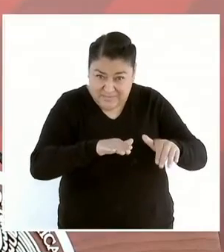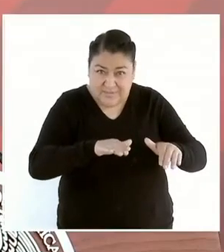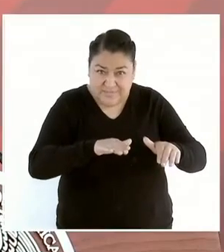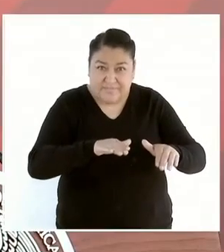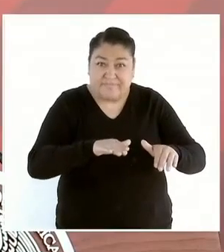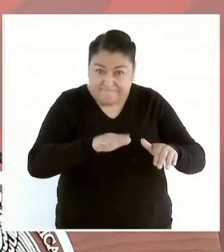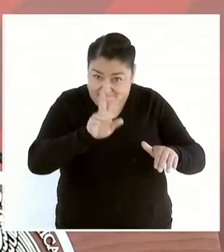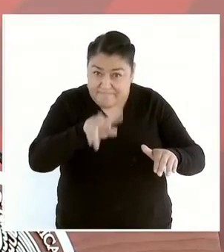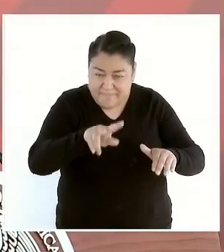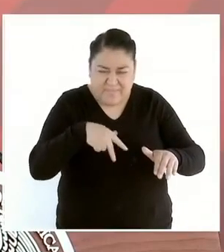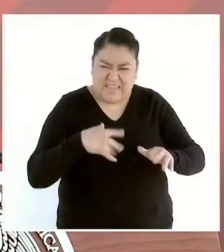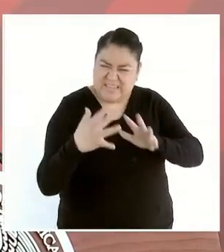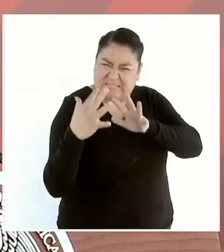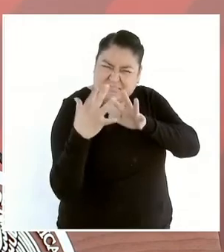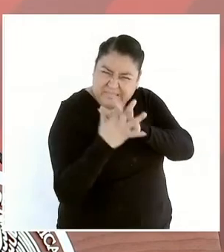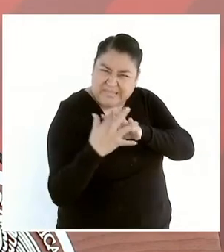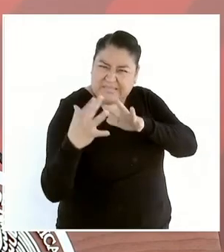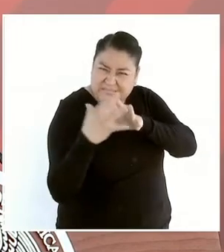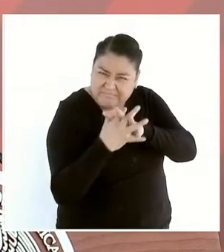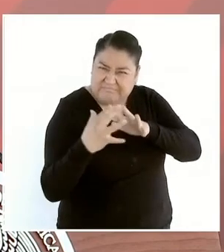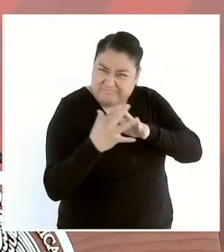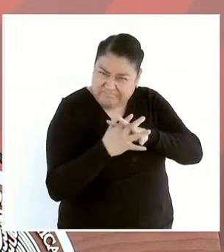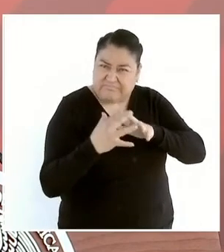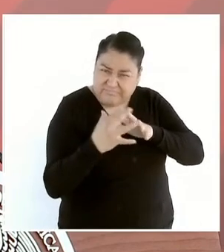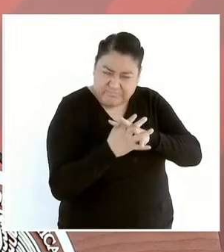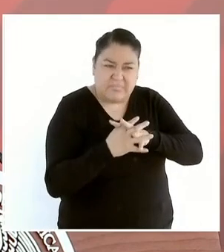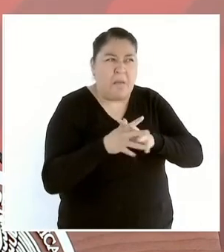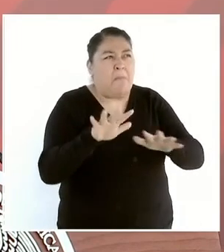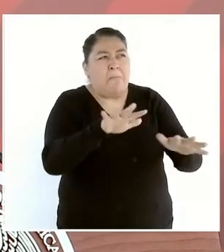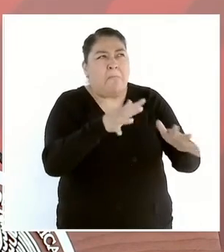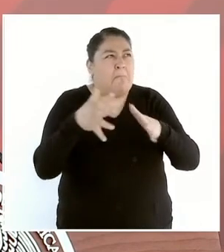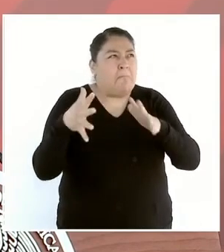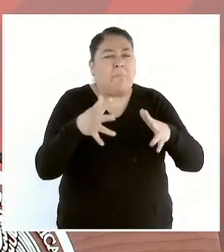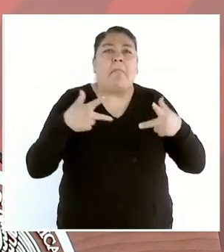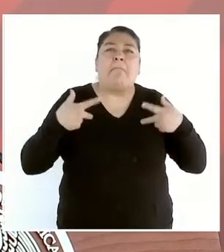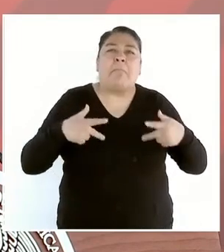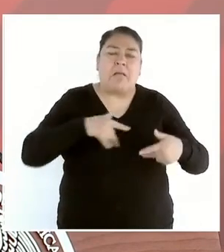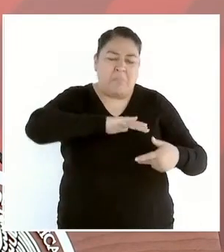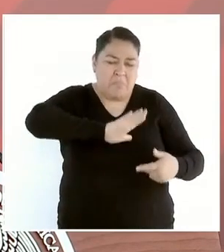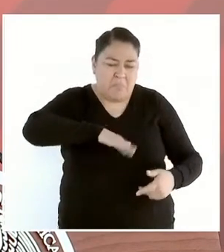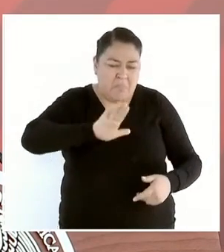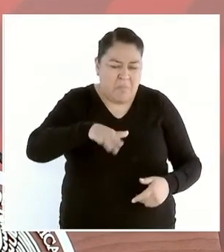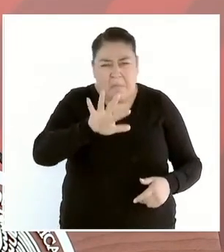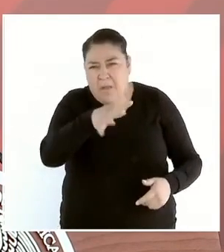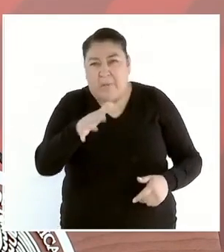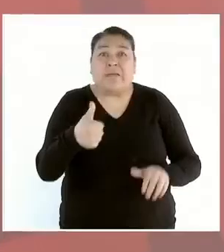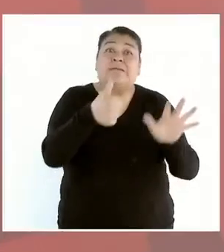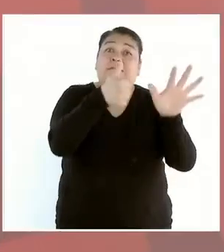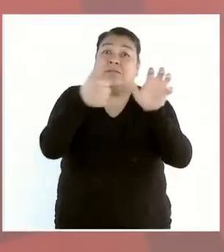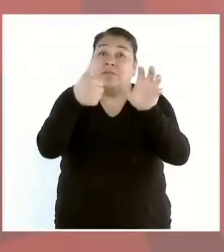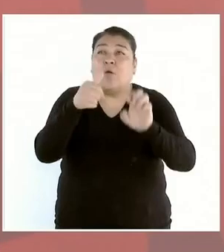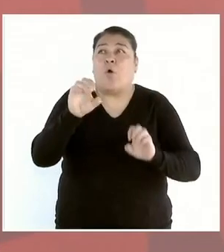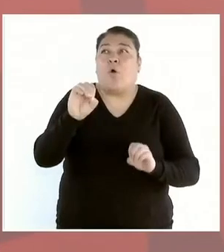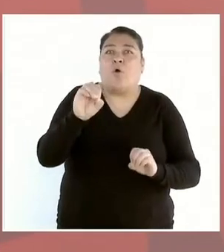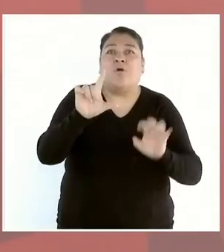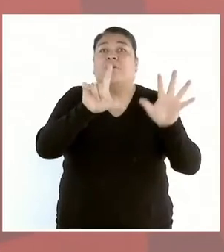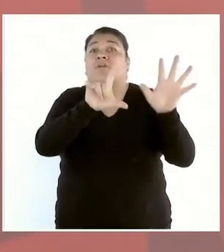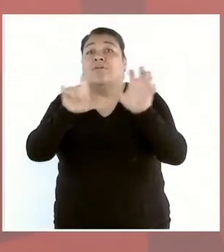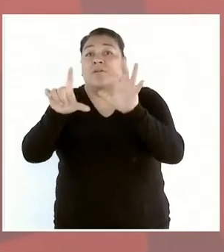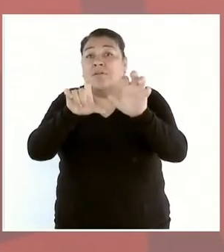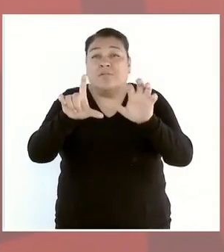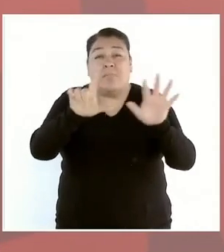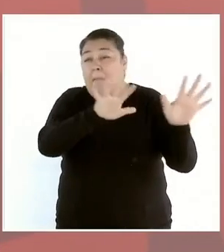en su ataque en 600 a 700 entre muertos y